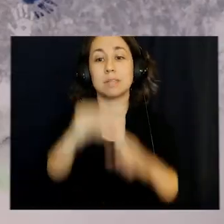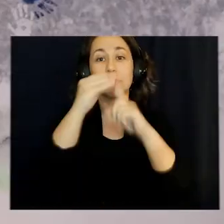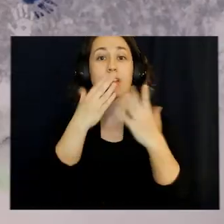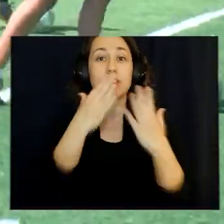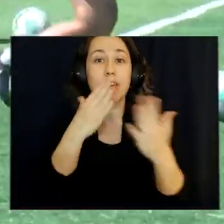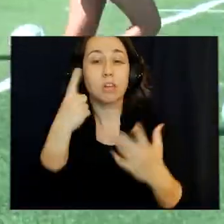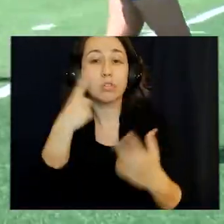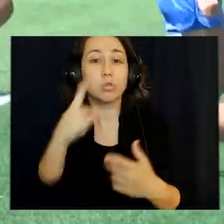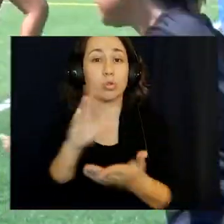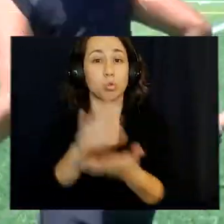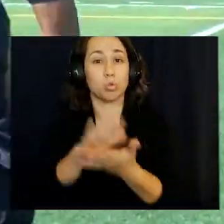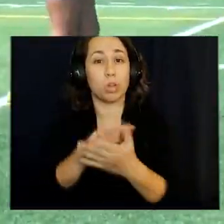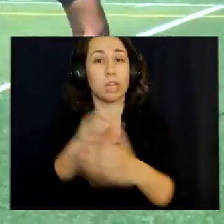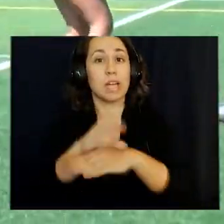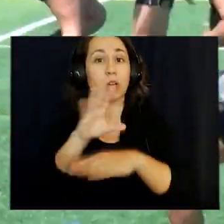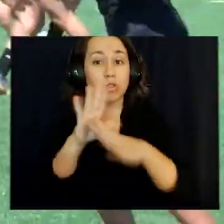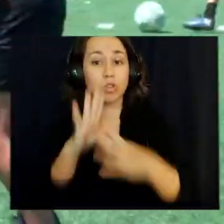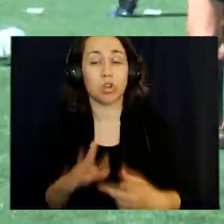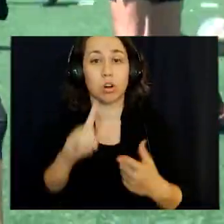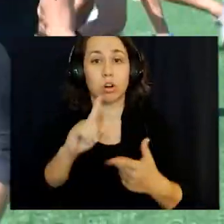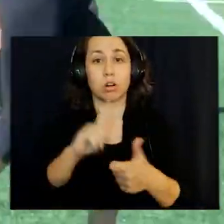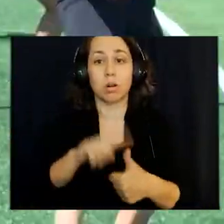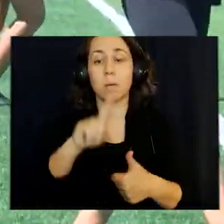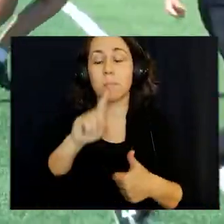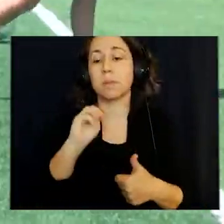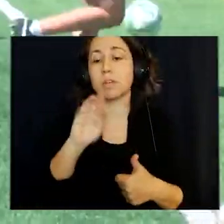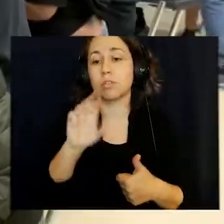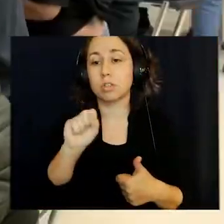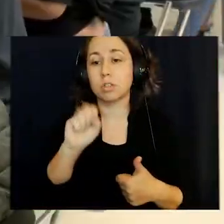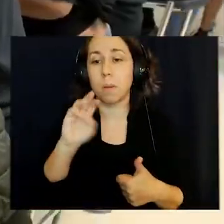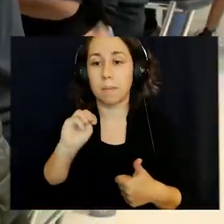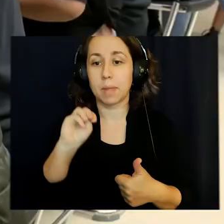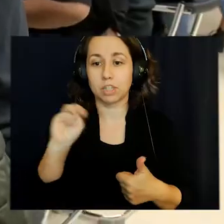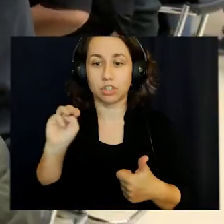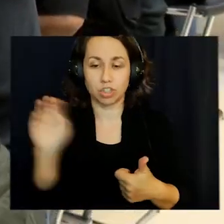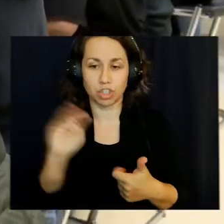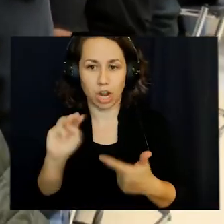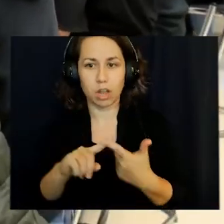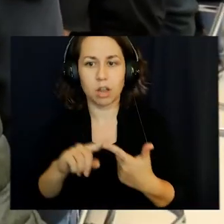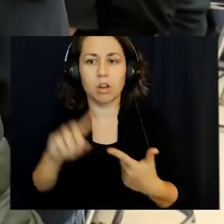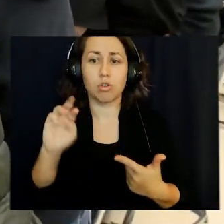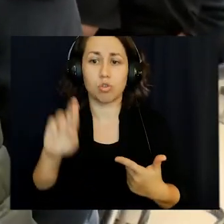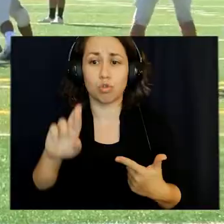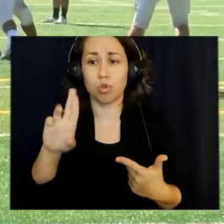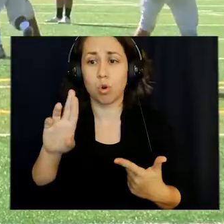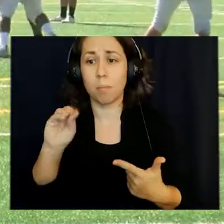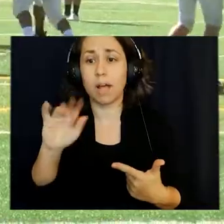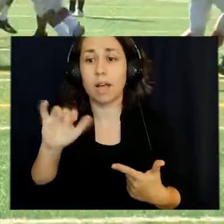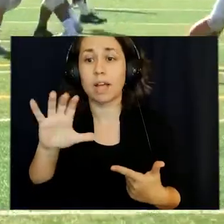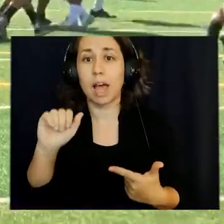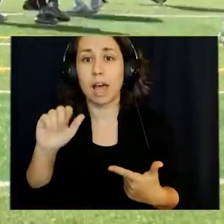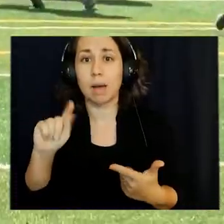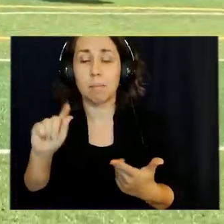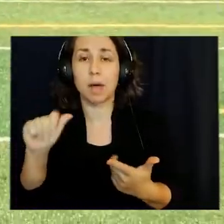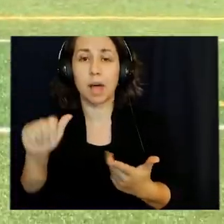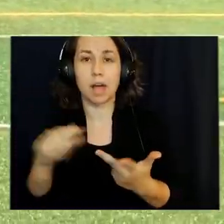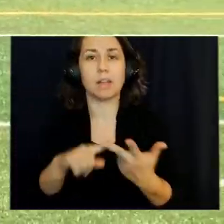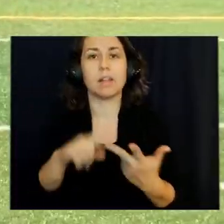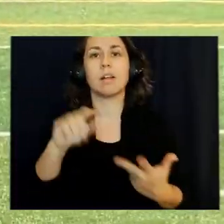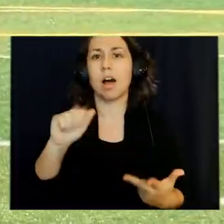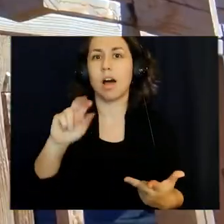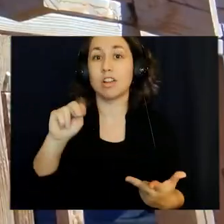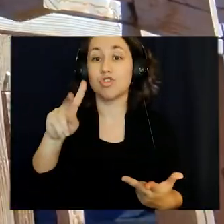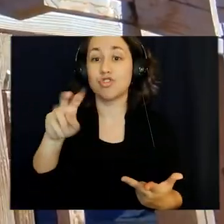escolares, el señor Mechaca, la señora Vázquez, la señora Rubalcaba y la señora Andrade, y la coordinadora de estudios superiores, la